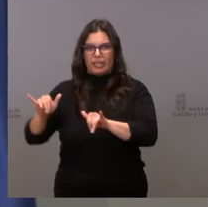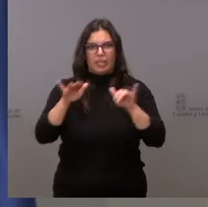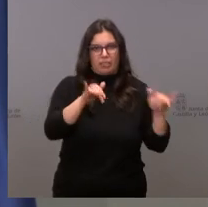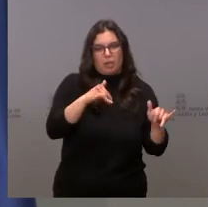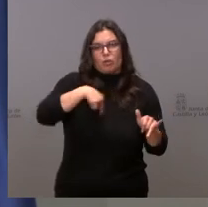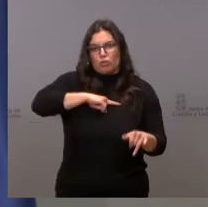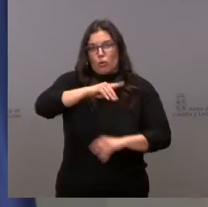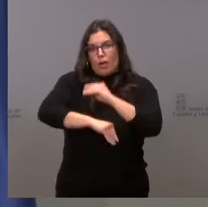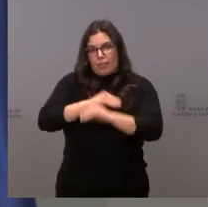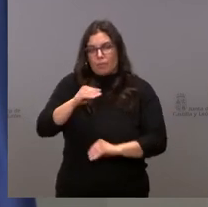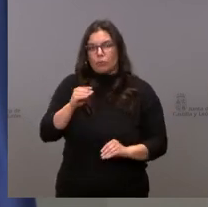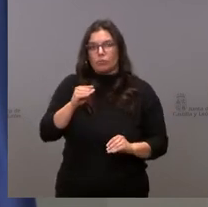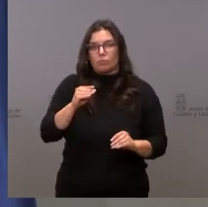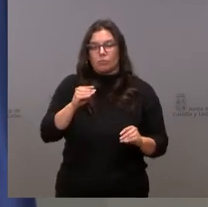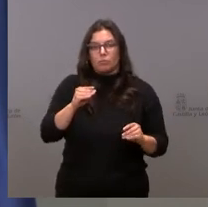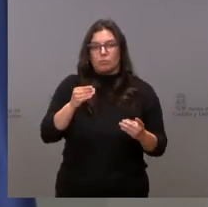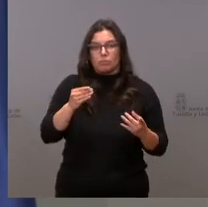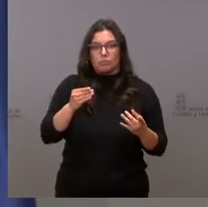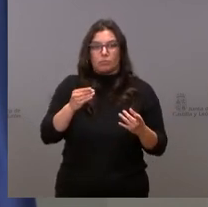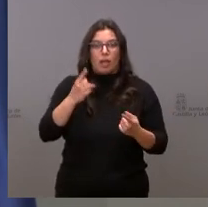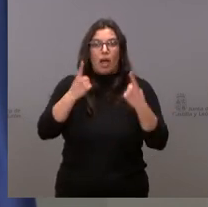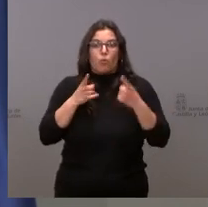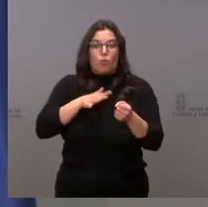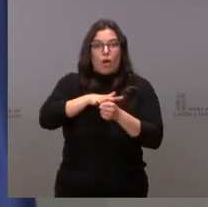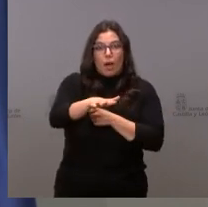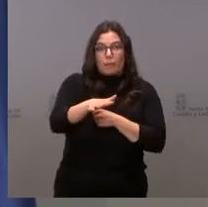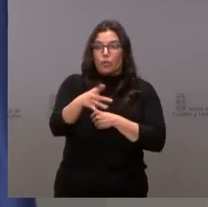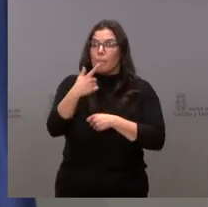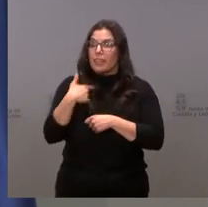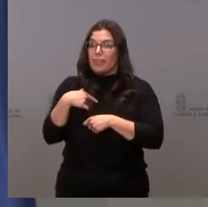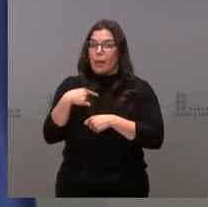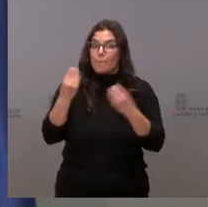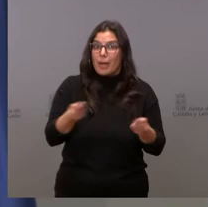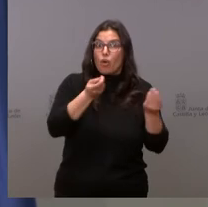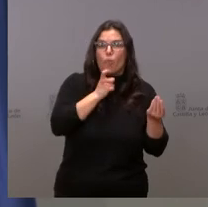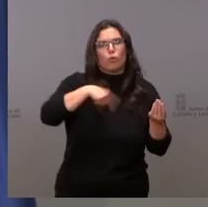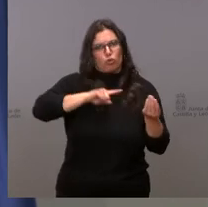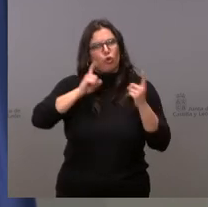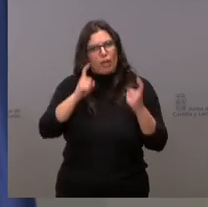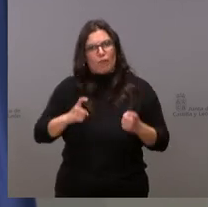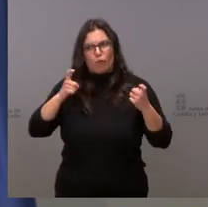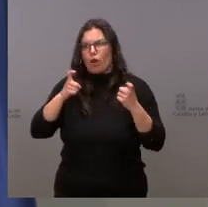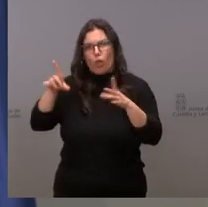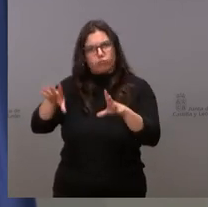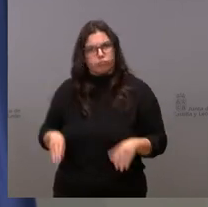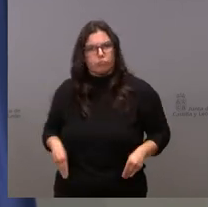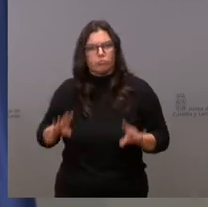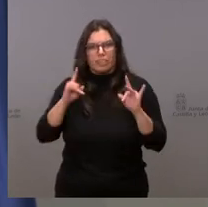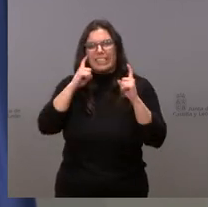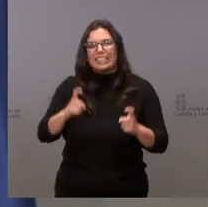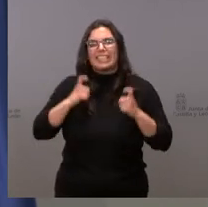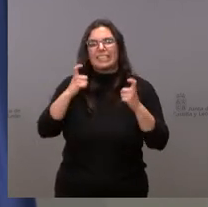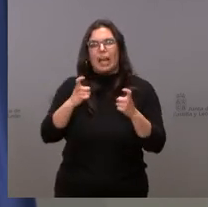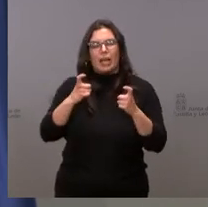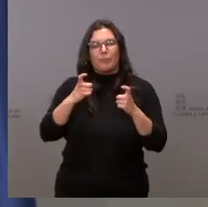la medida en que desde algún ámbito se nos oriente en la mejora pulsaremos el esfuerzo por mejorar e intentaremos ser lo más